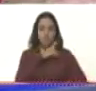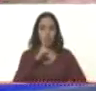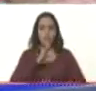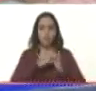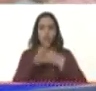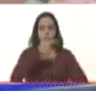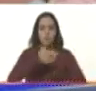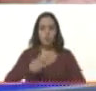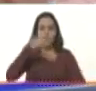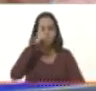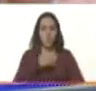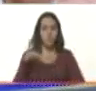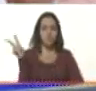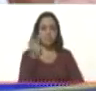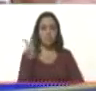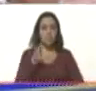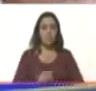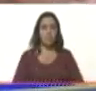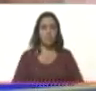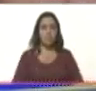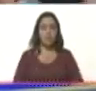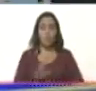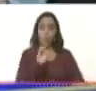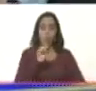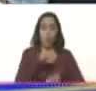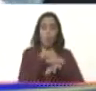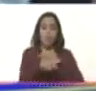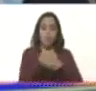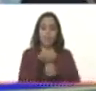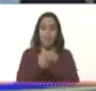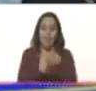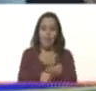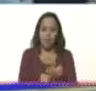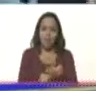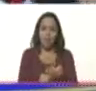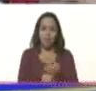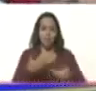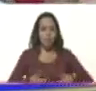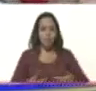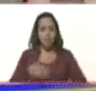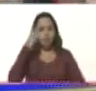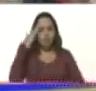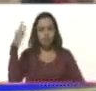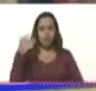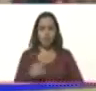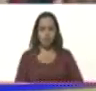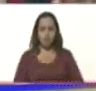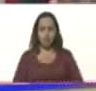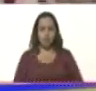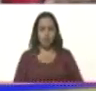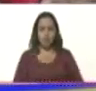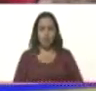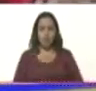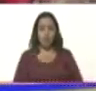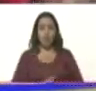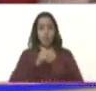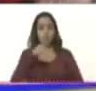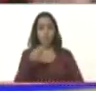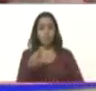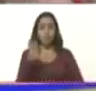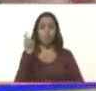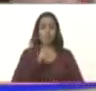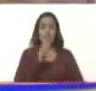personas con discapacidad de Venezuela o de la gran mayoría que ama, que lucha, que sueña, presidente, a que a partir del mes de enero